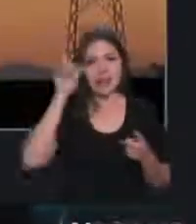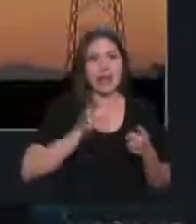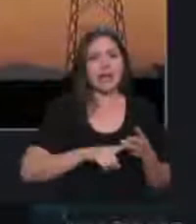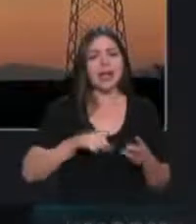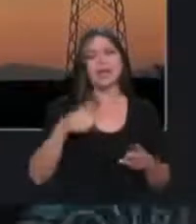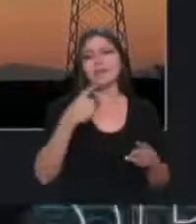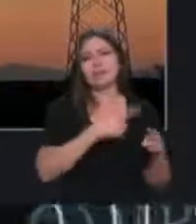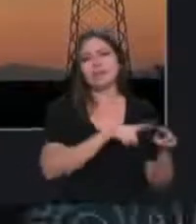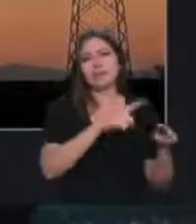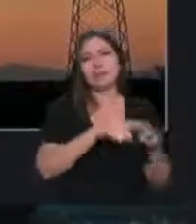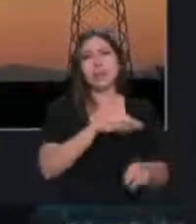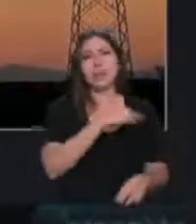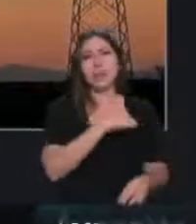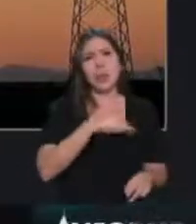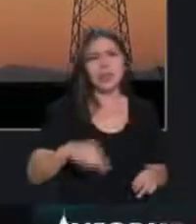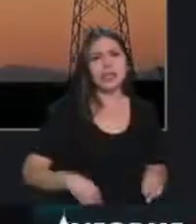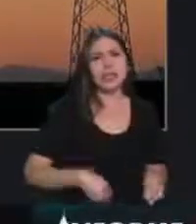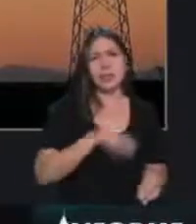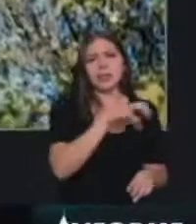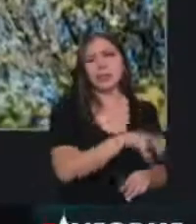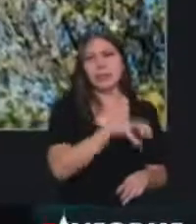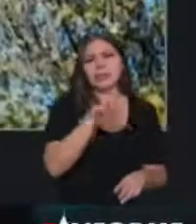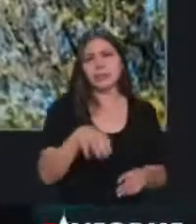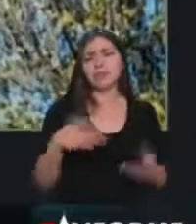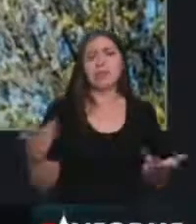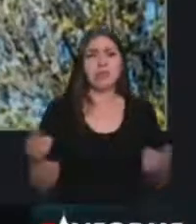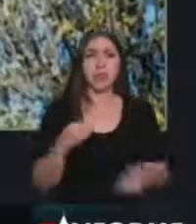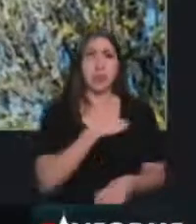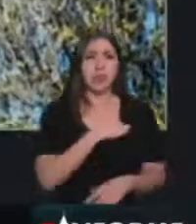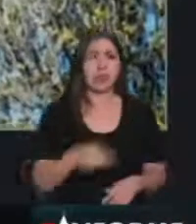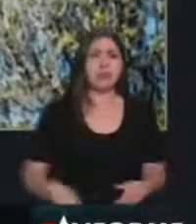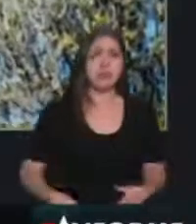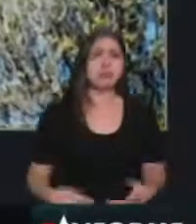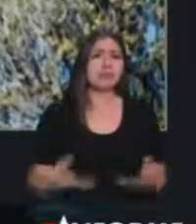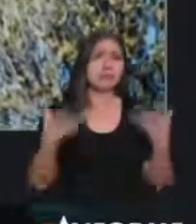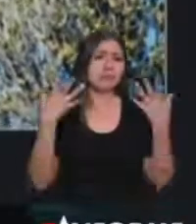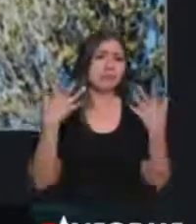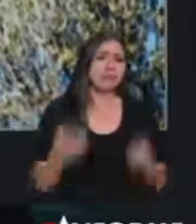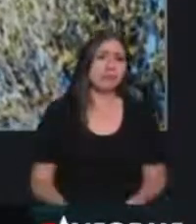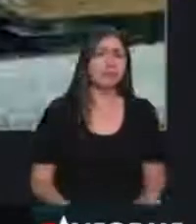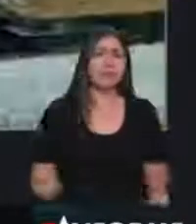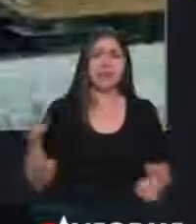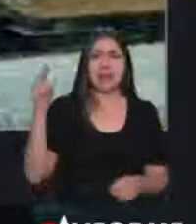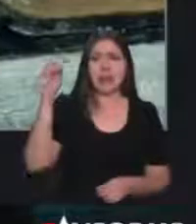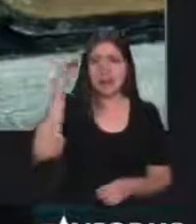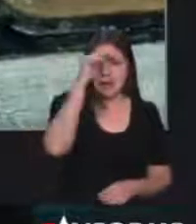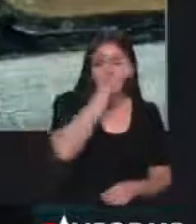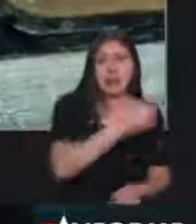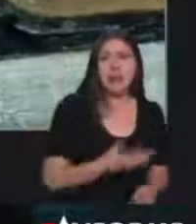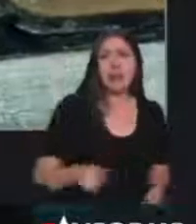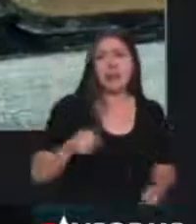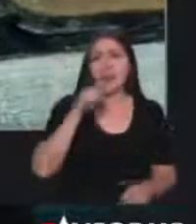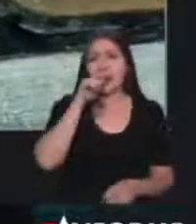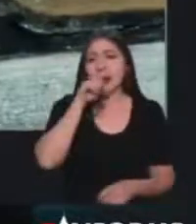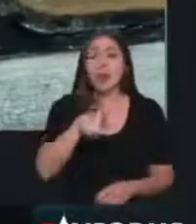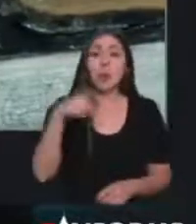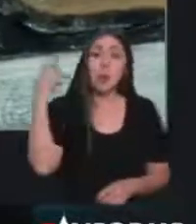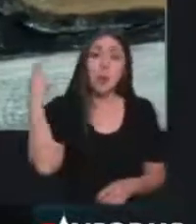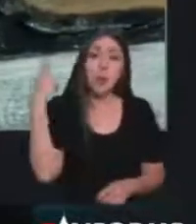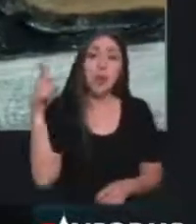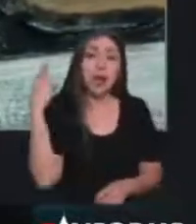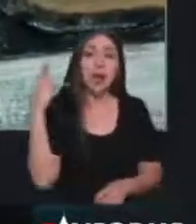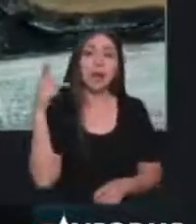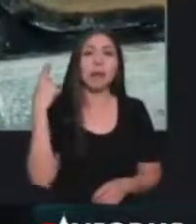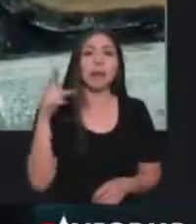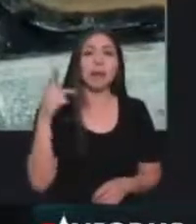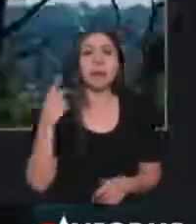municipios. Son un sinnúmero de municipios de Nayarit, de Jalisco, de Puebla, a